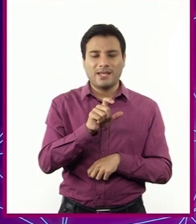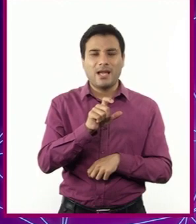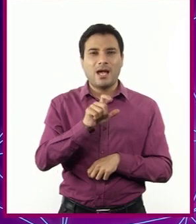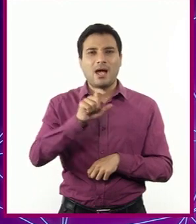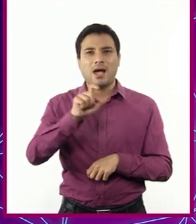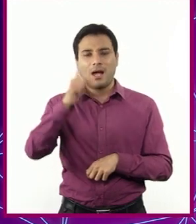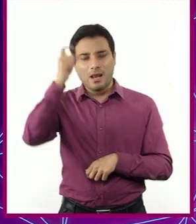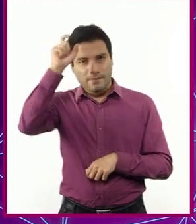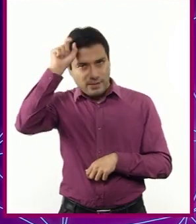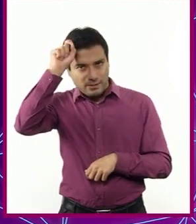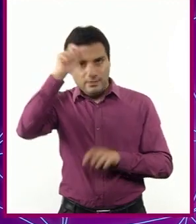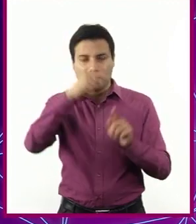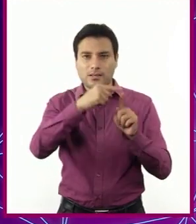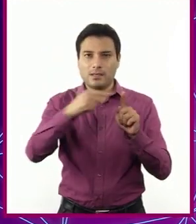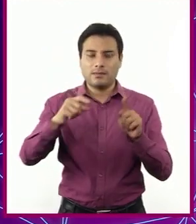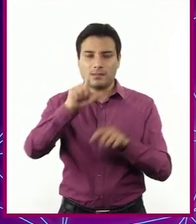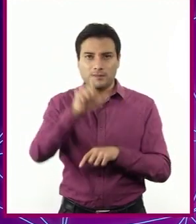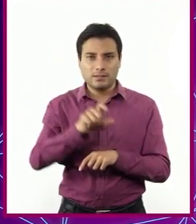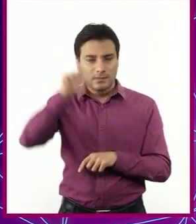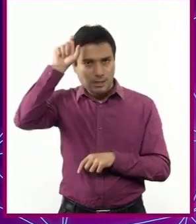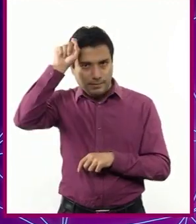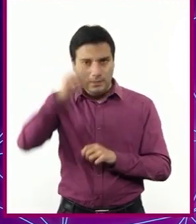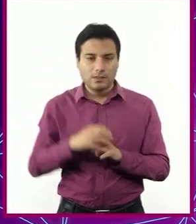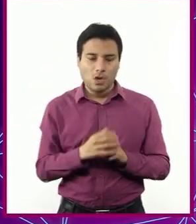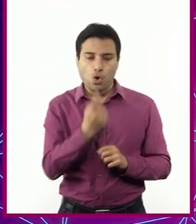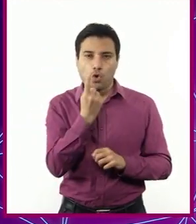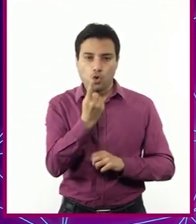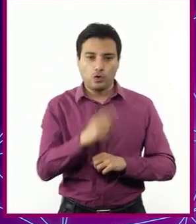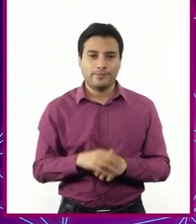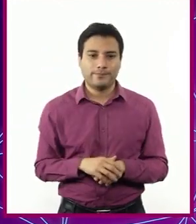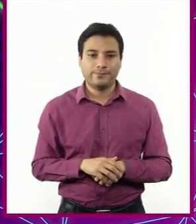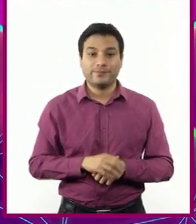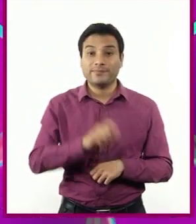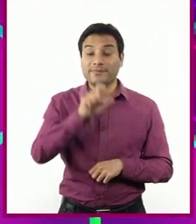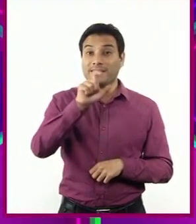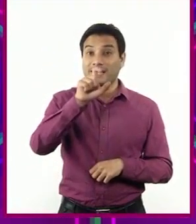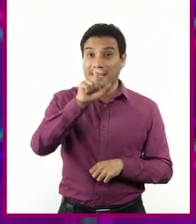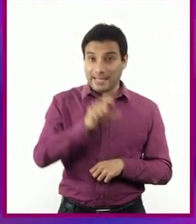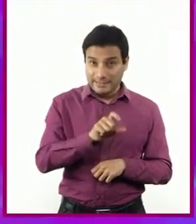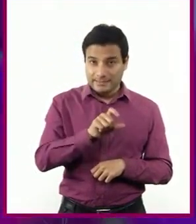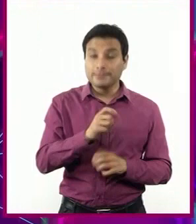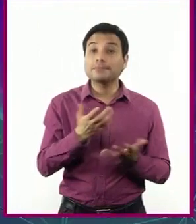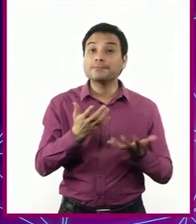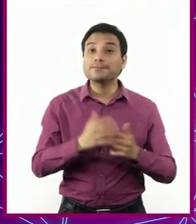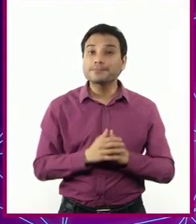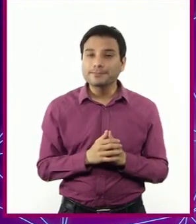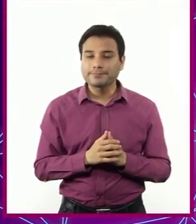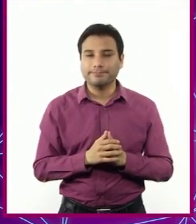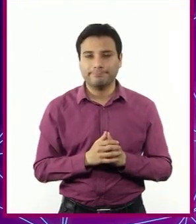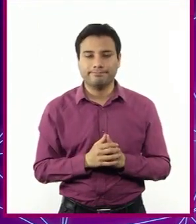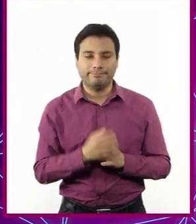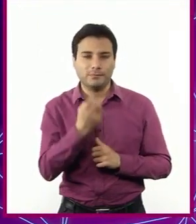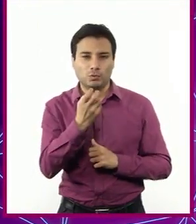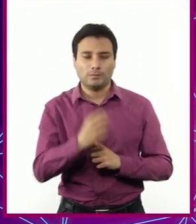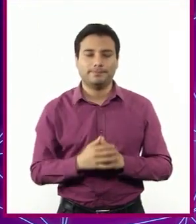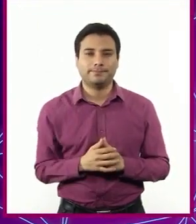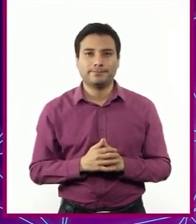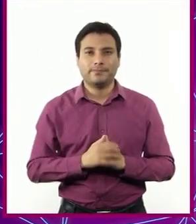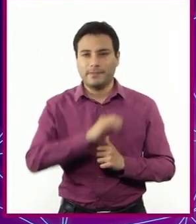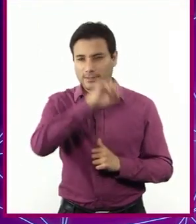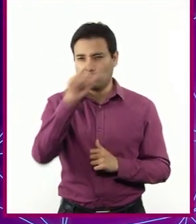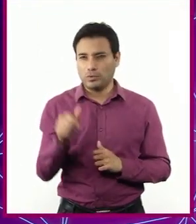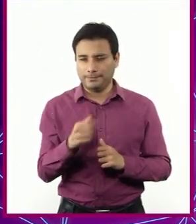1. Entonces, nos queda 1 entre x a la 19. Por otro lado, también se